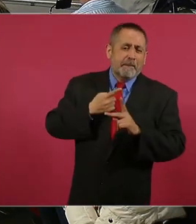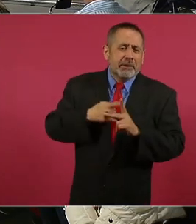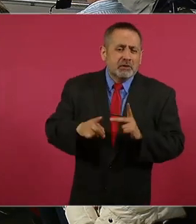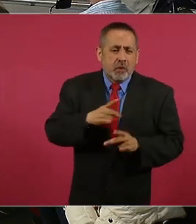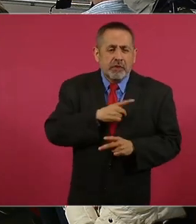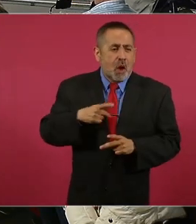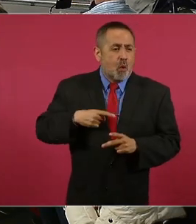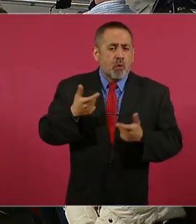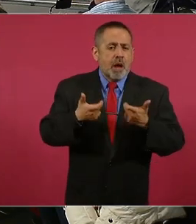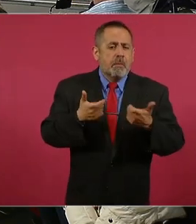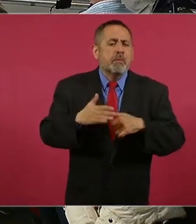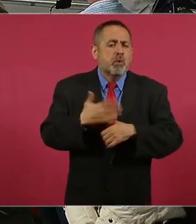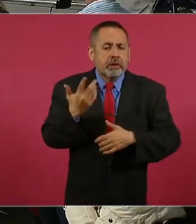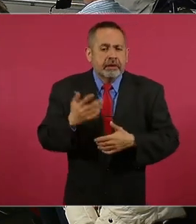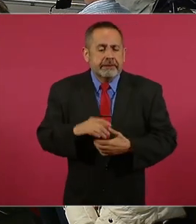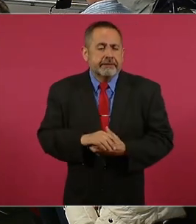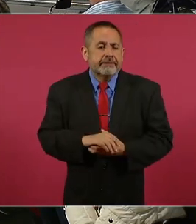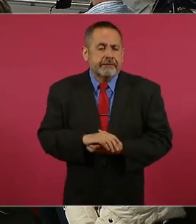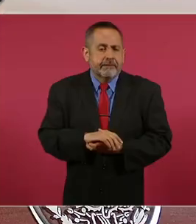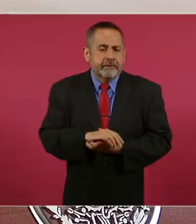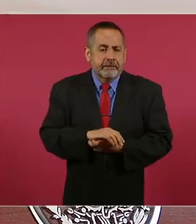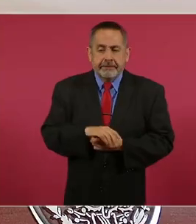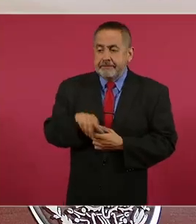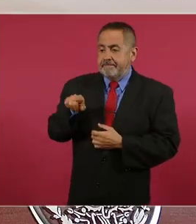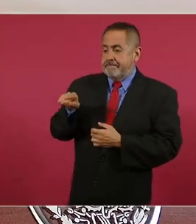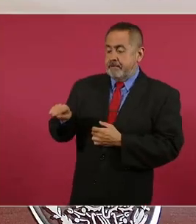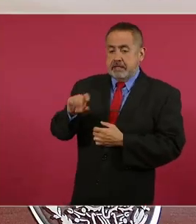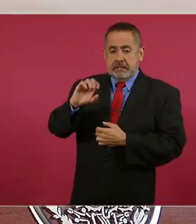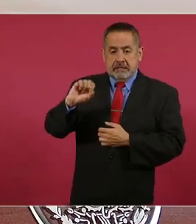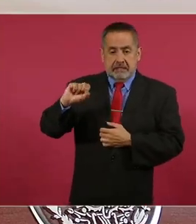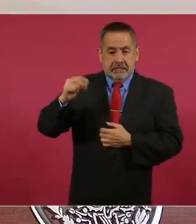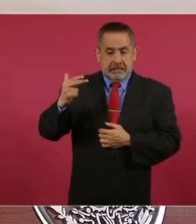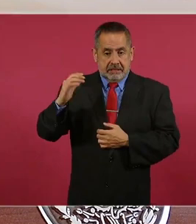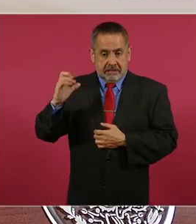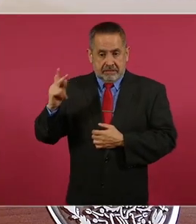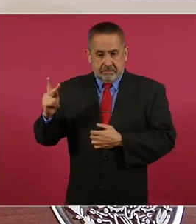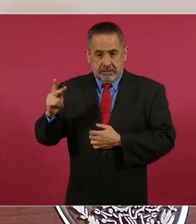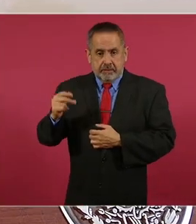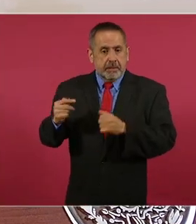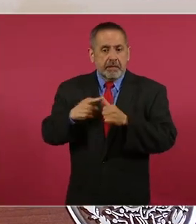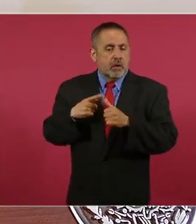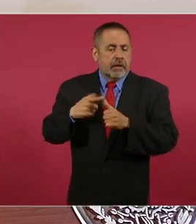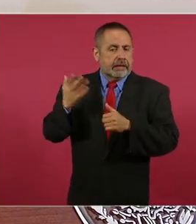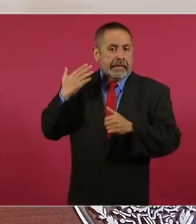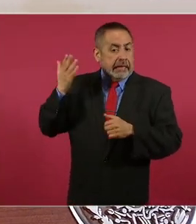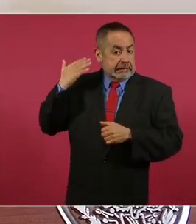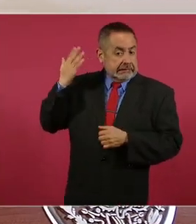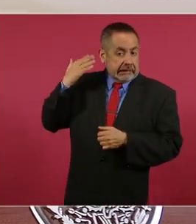porque desde el centro, desde Hacienda, les autorizaban